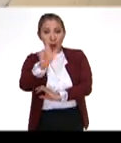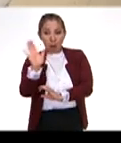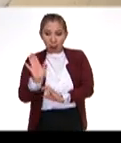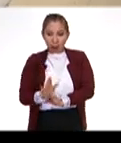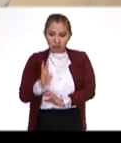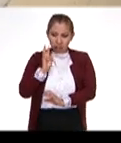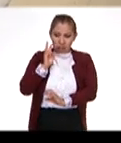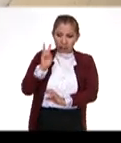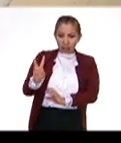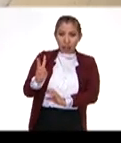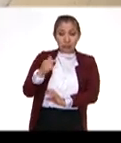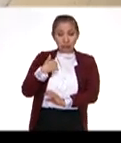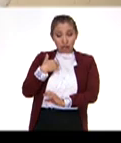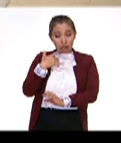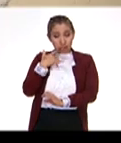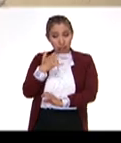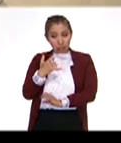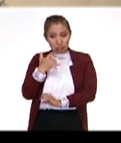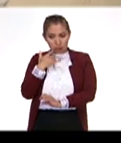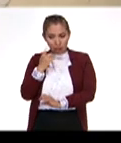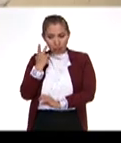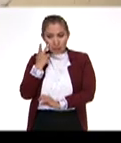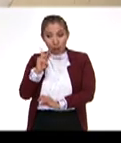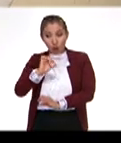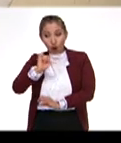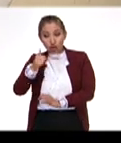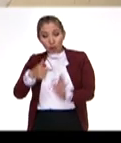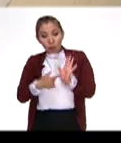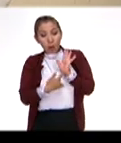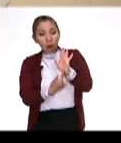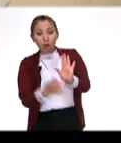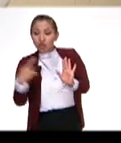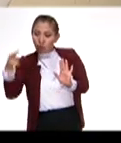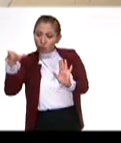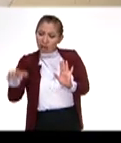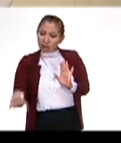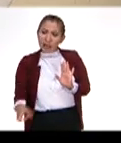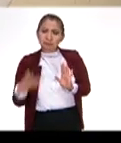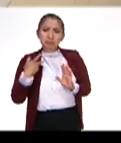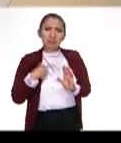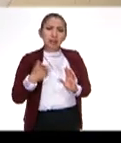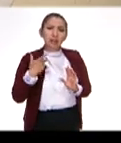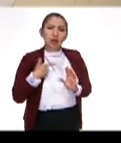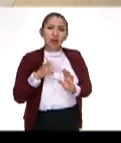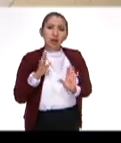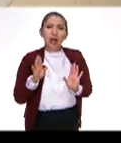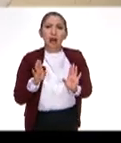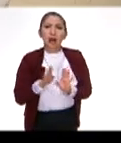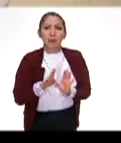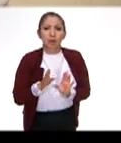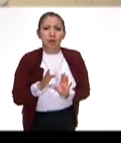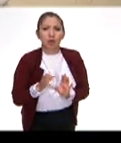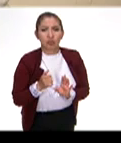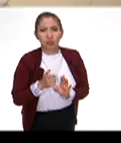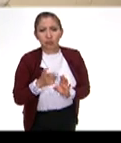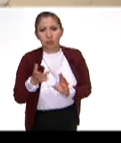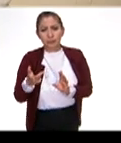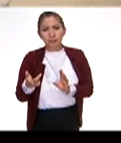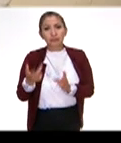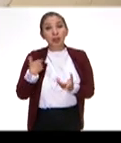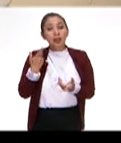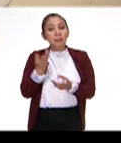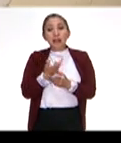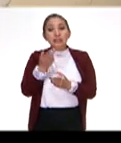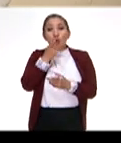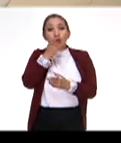profesional. Sí trato yo de mostrar el otro lado, la otra cara de la moneda, como ya lo he apuntado en esta conversación,